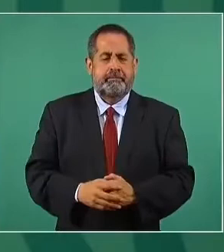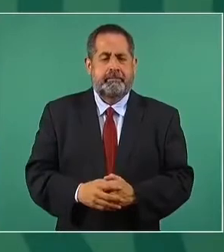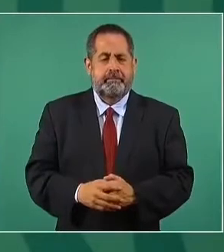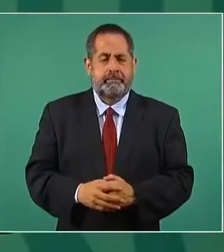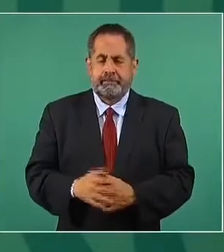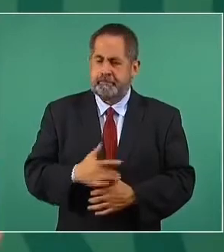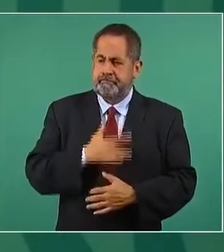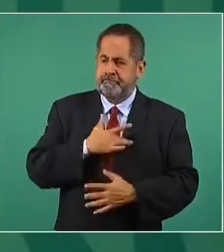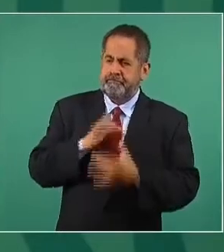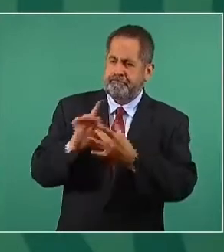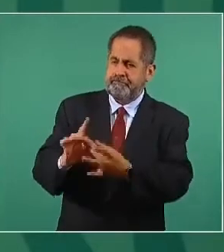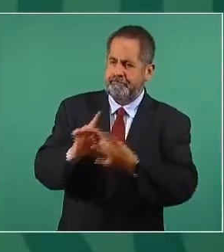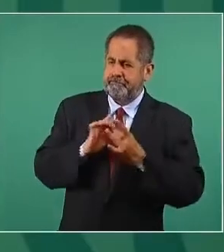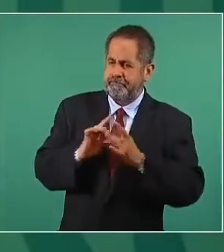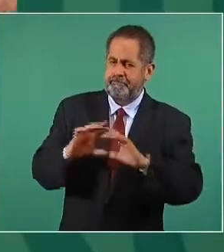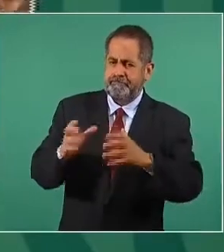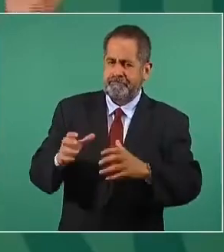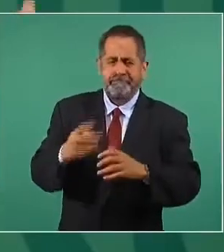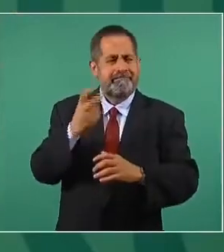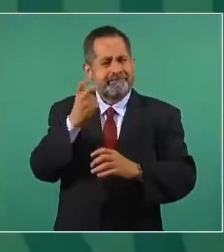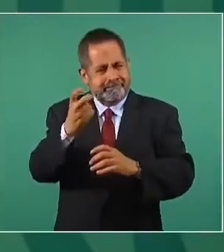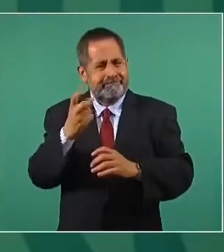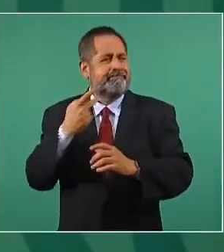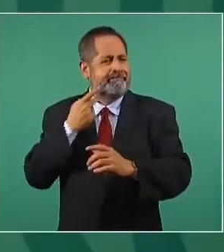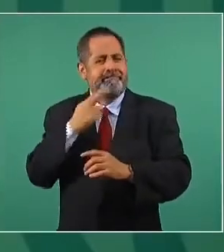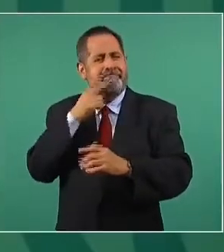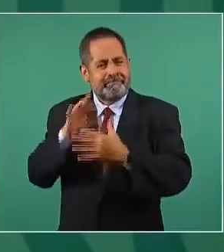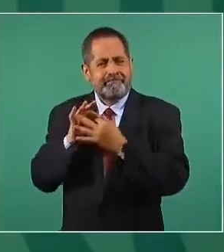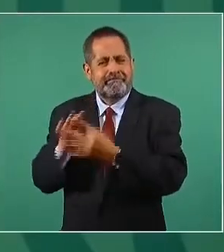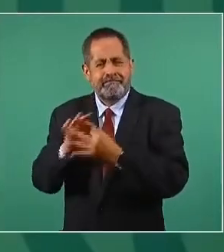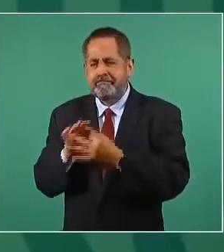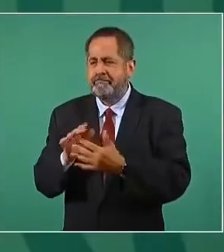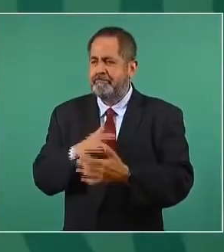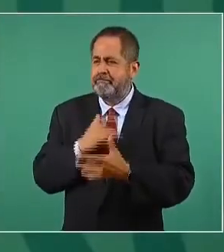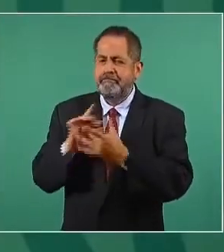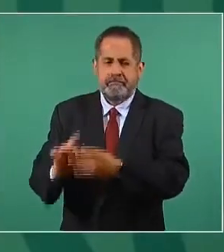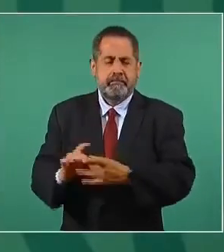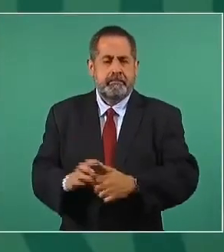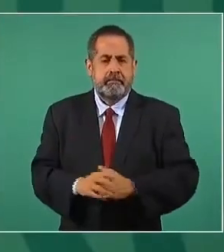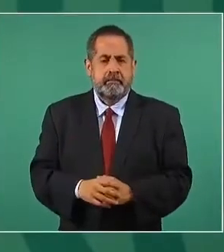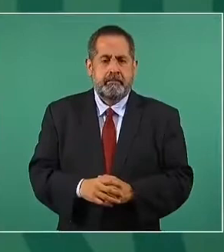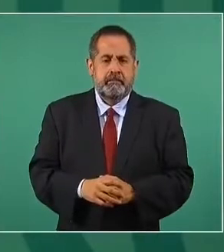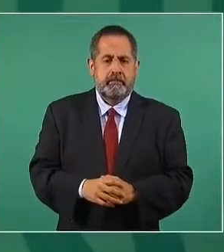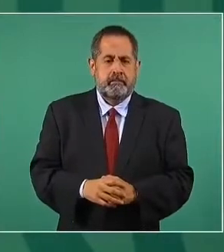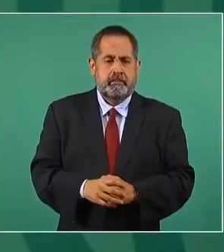ser humanista. Eso es ser político.